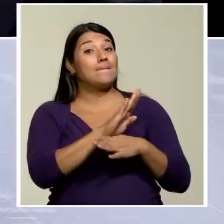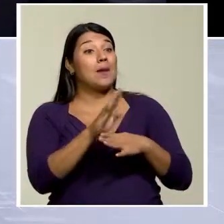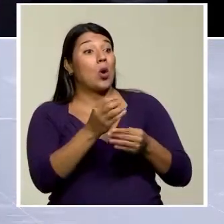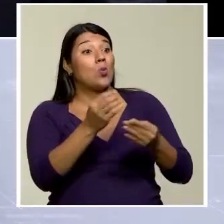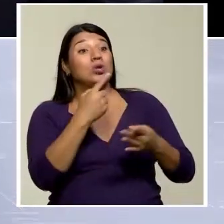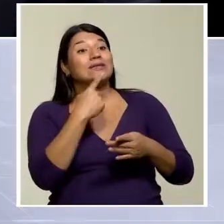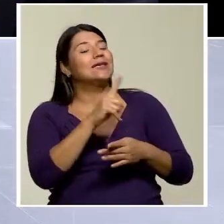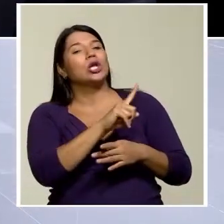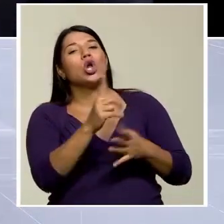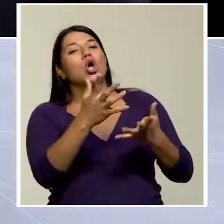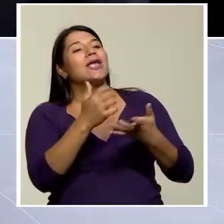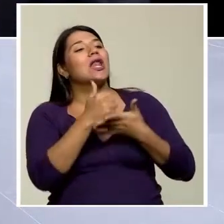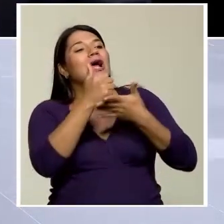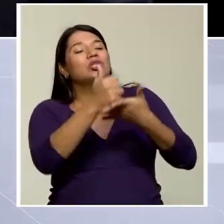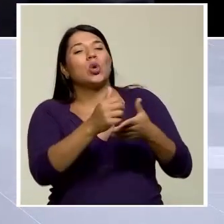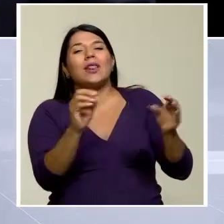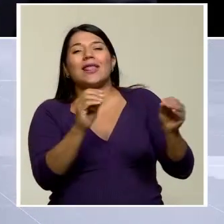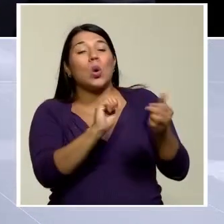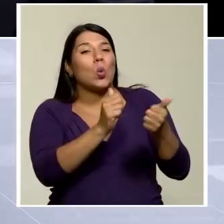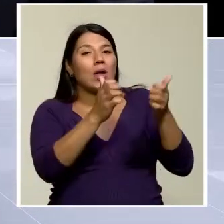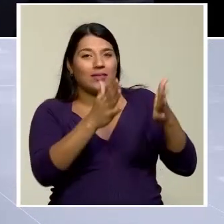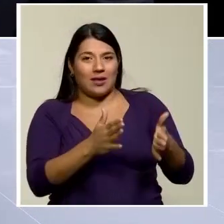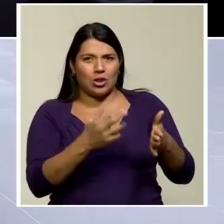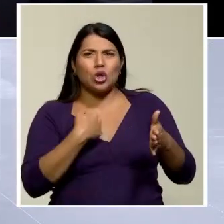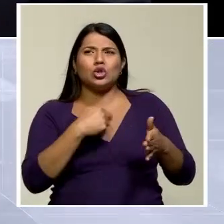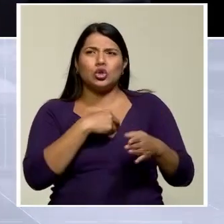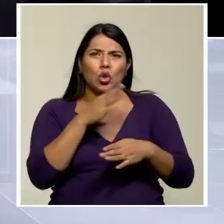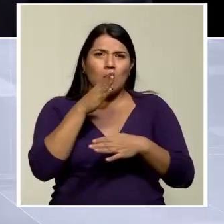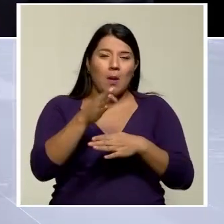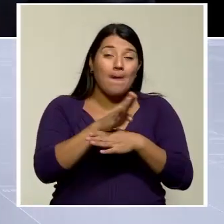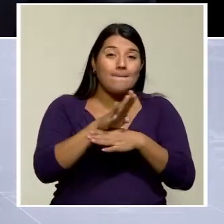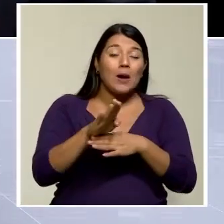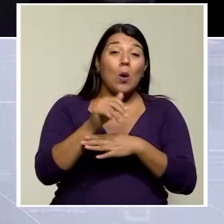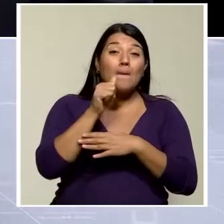financiar a ningún candidato. Ajá. Hemos también tocado las puertas con los bancos privados.